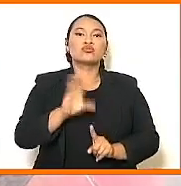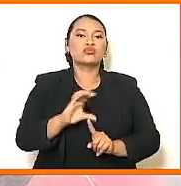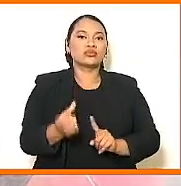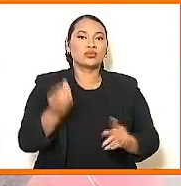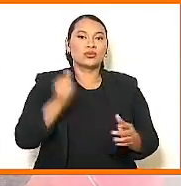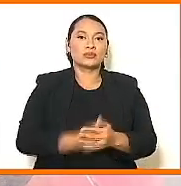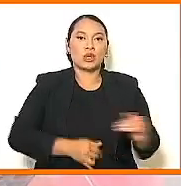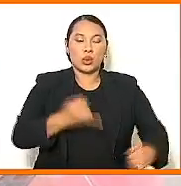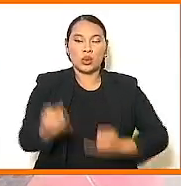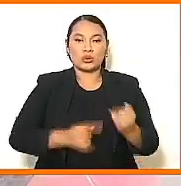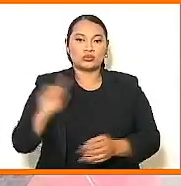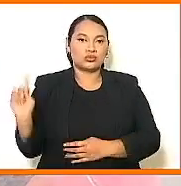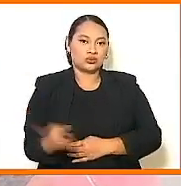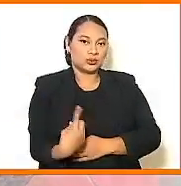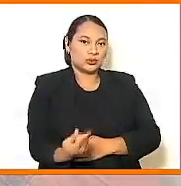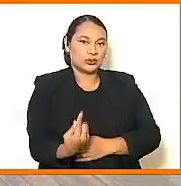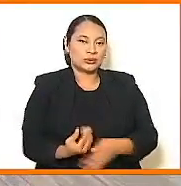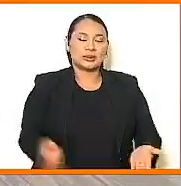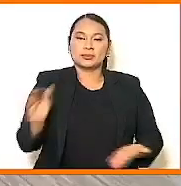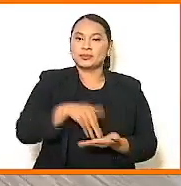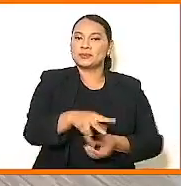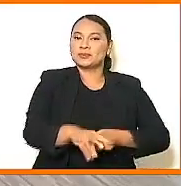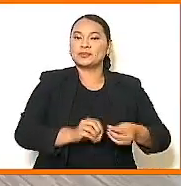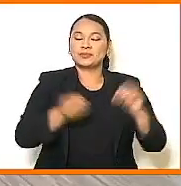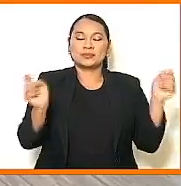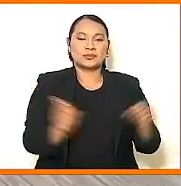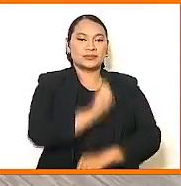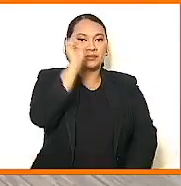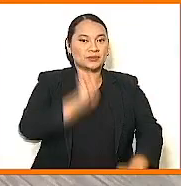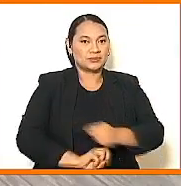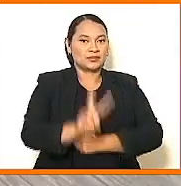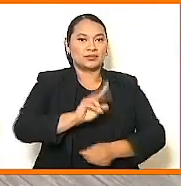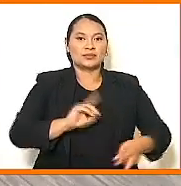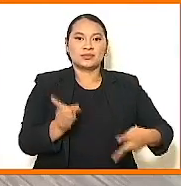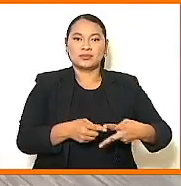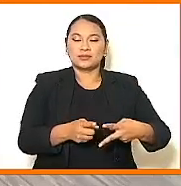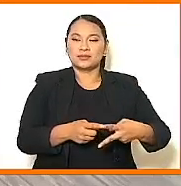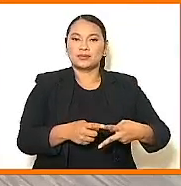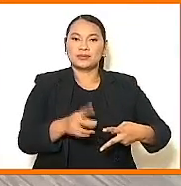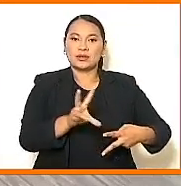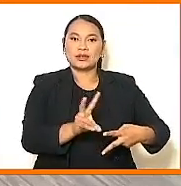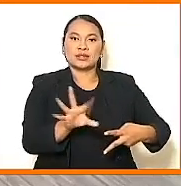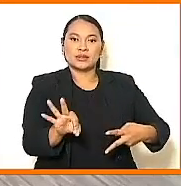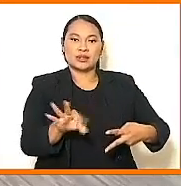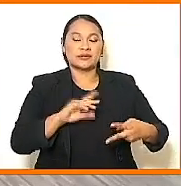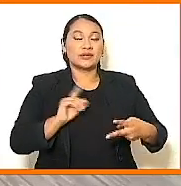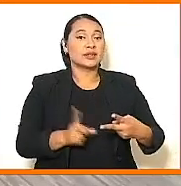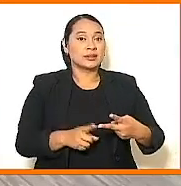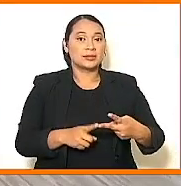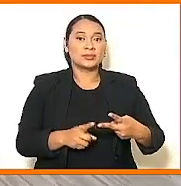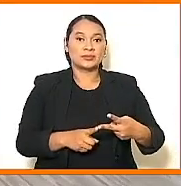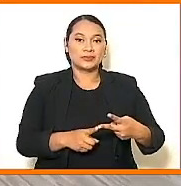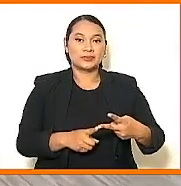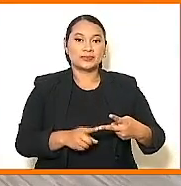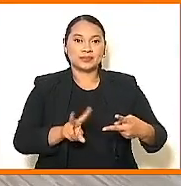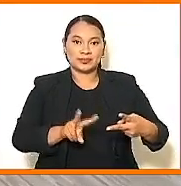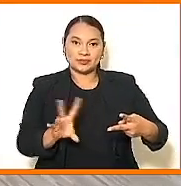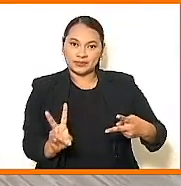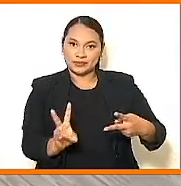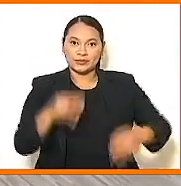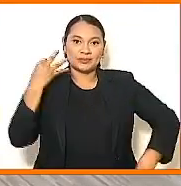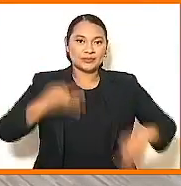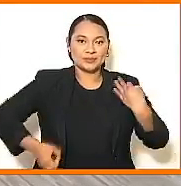catrachada trompo. Los números ganadores para premiados en esta tarde son posición 1, 79, posición 2,